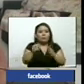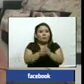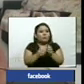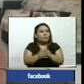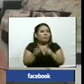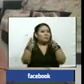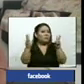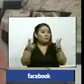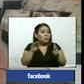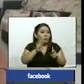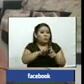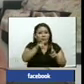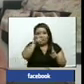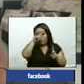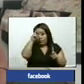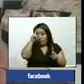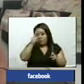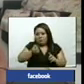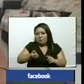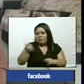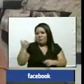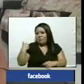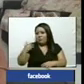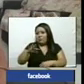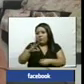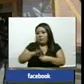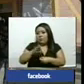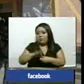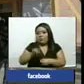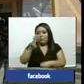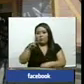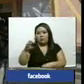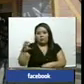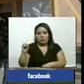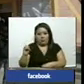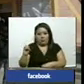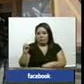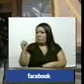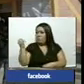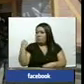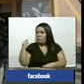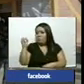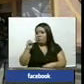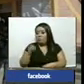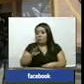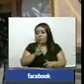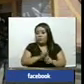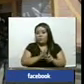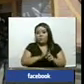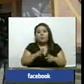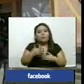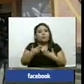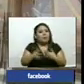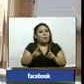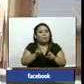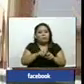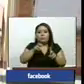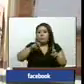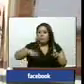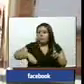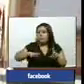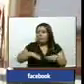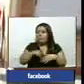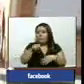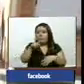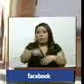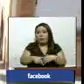nacional por su papel en las elecciones generales del pasado domingo 20. La dimisión de Sandra Ketels es la segunda de mayor peso que se